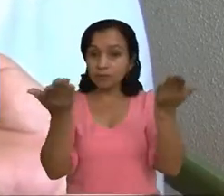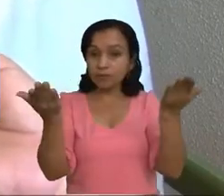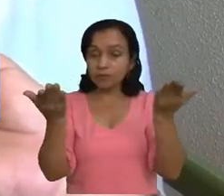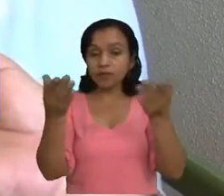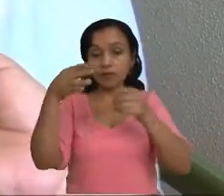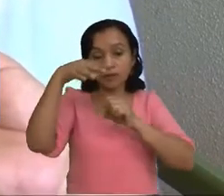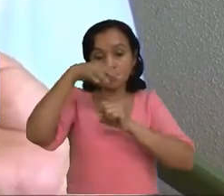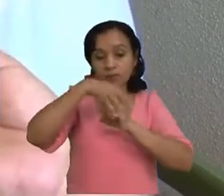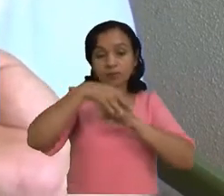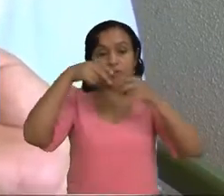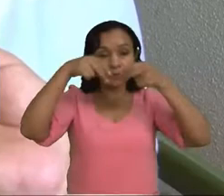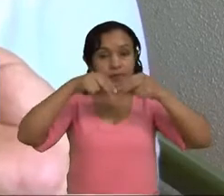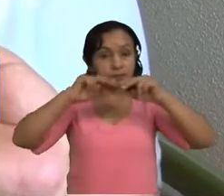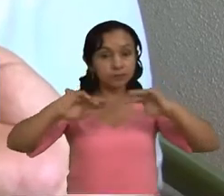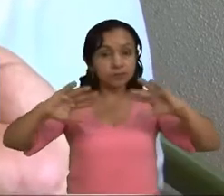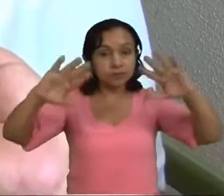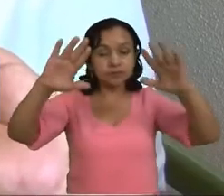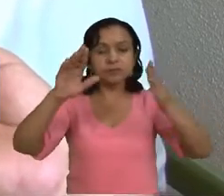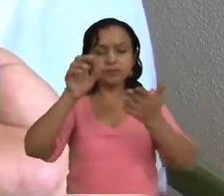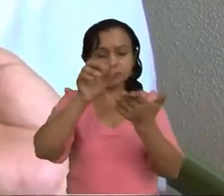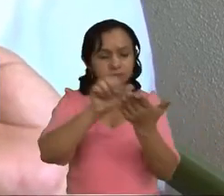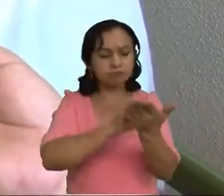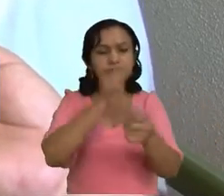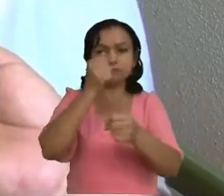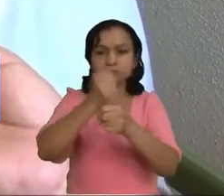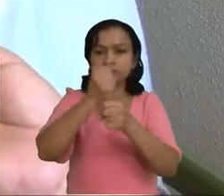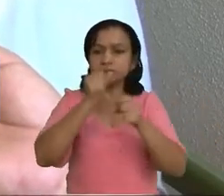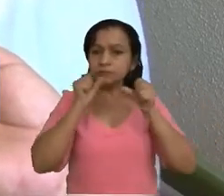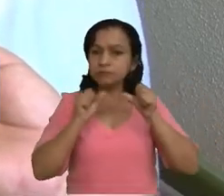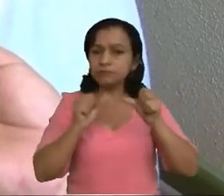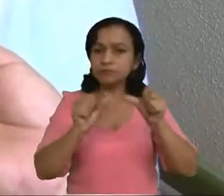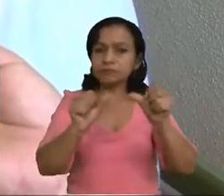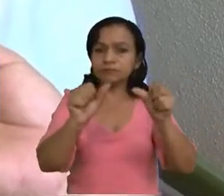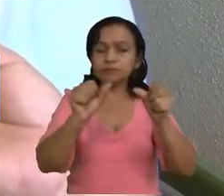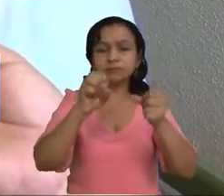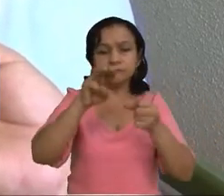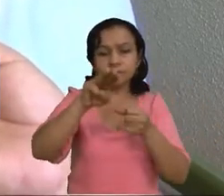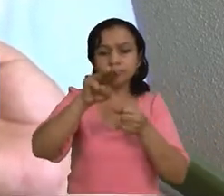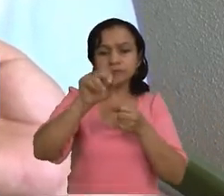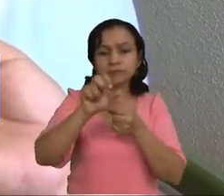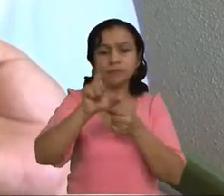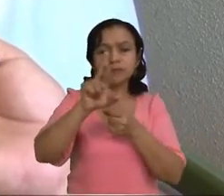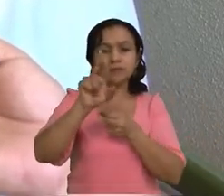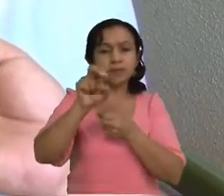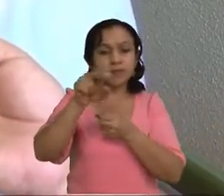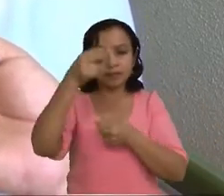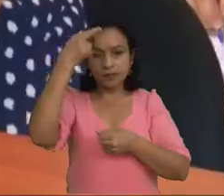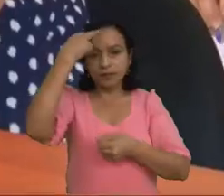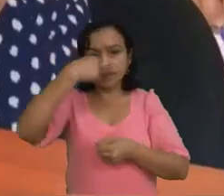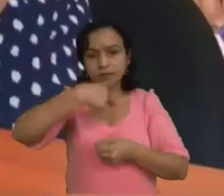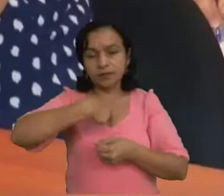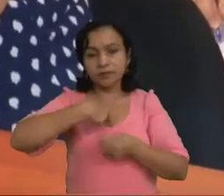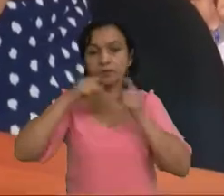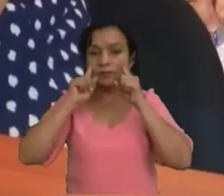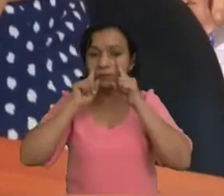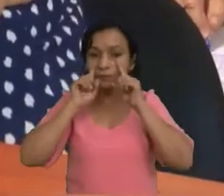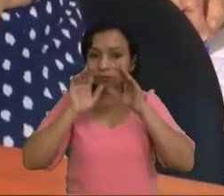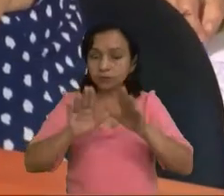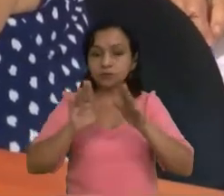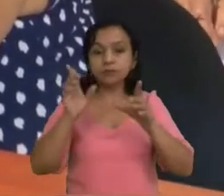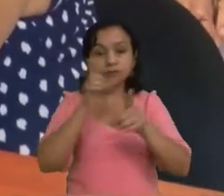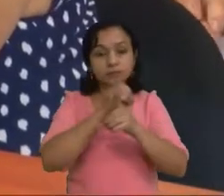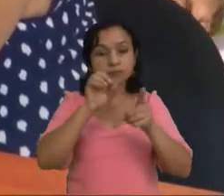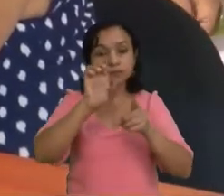Comisión de Medio Ambiente ya tenemos una agenda de trabajo permanente con Marena en función de dar cumplimiento con el